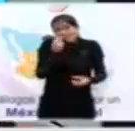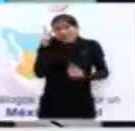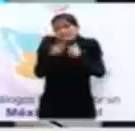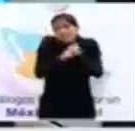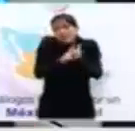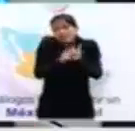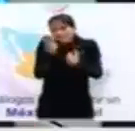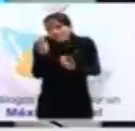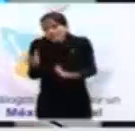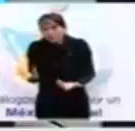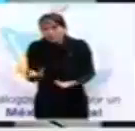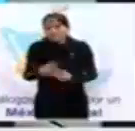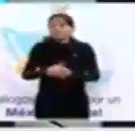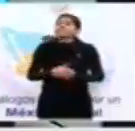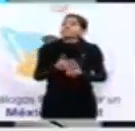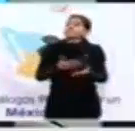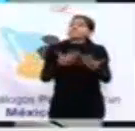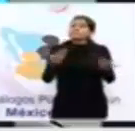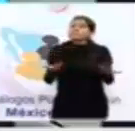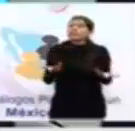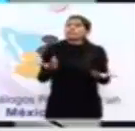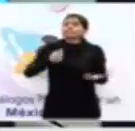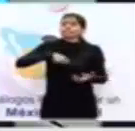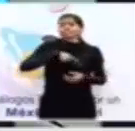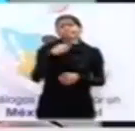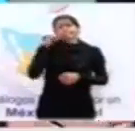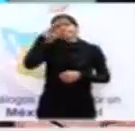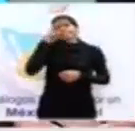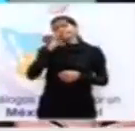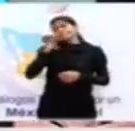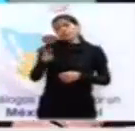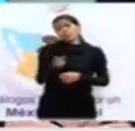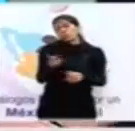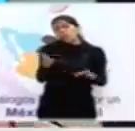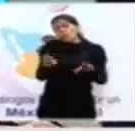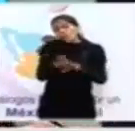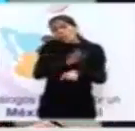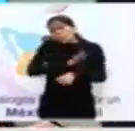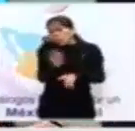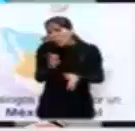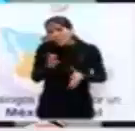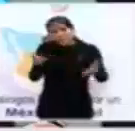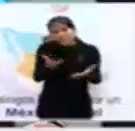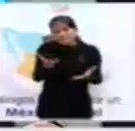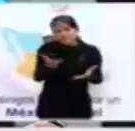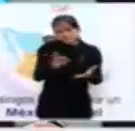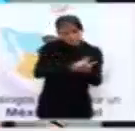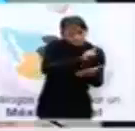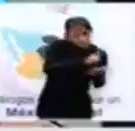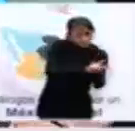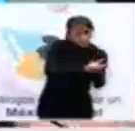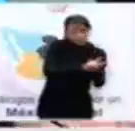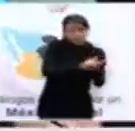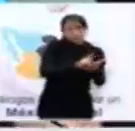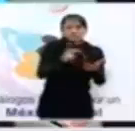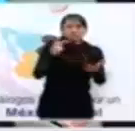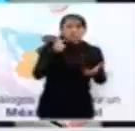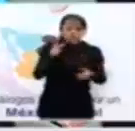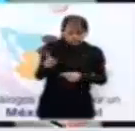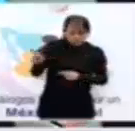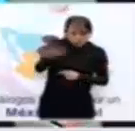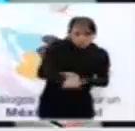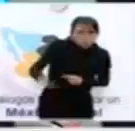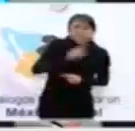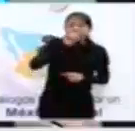ser la forma de poder conjuntar las políticas públicas con las de desarrollo rural y las de